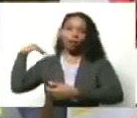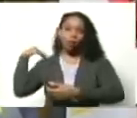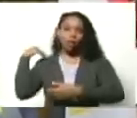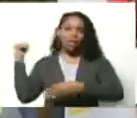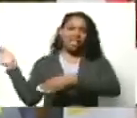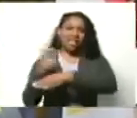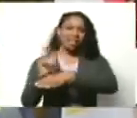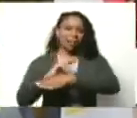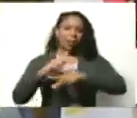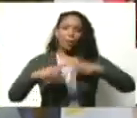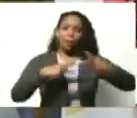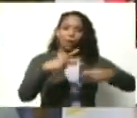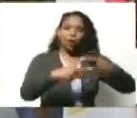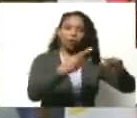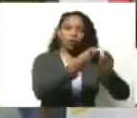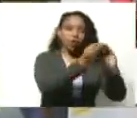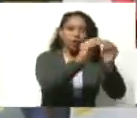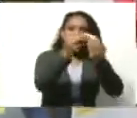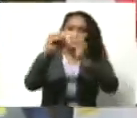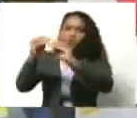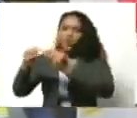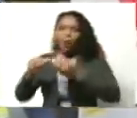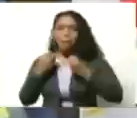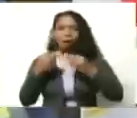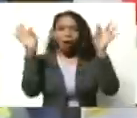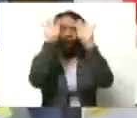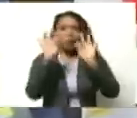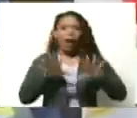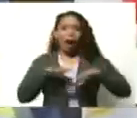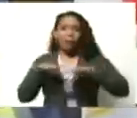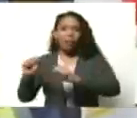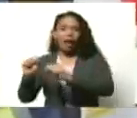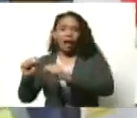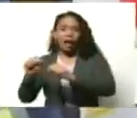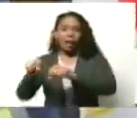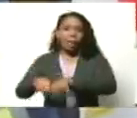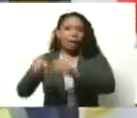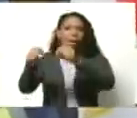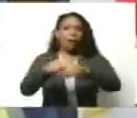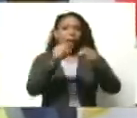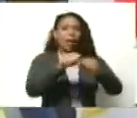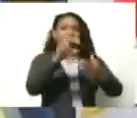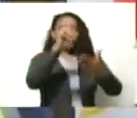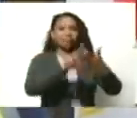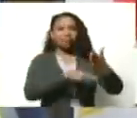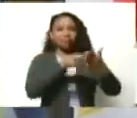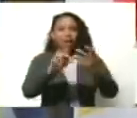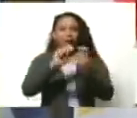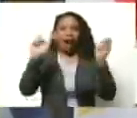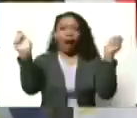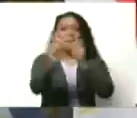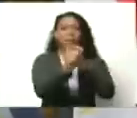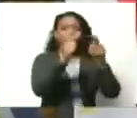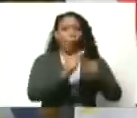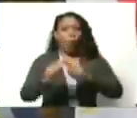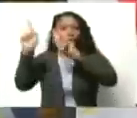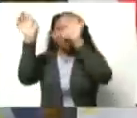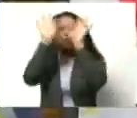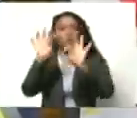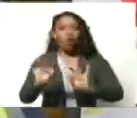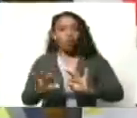acelerar los procesos para que el modelo capitalista destructivo sea sustituido por un